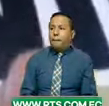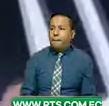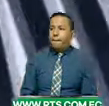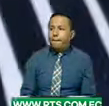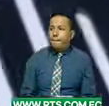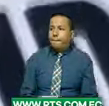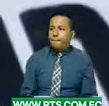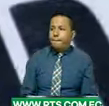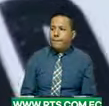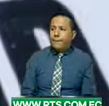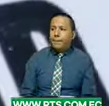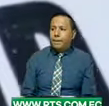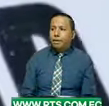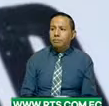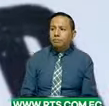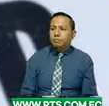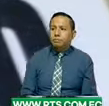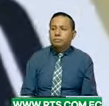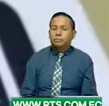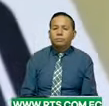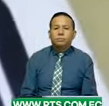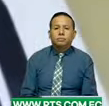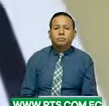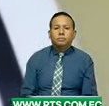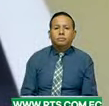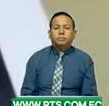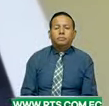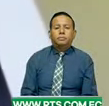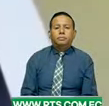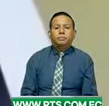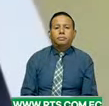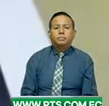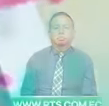Cedeño desde Nariño, informa Miriam Enríquez.